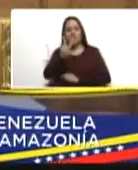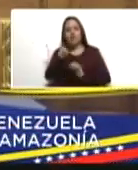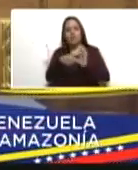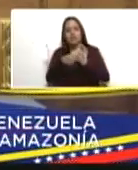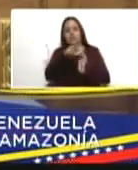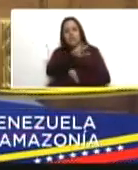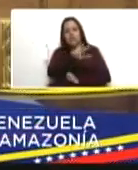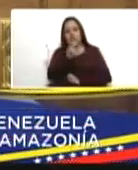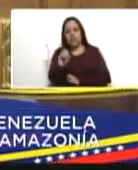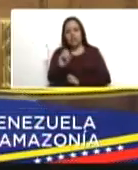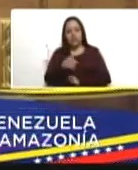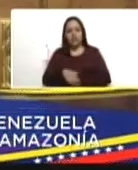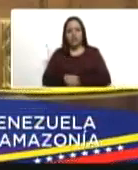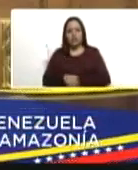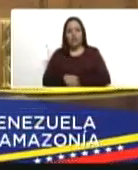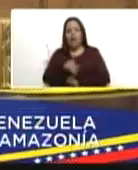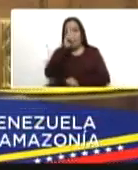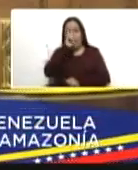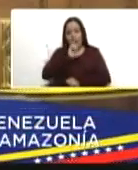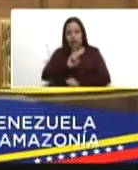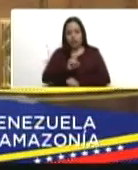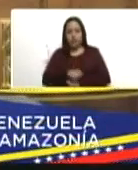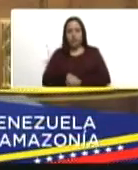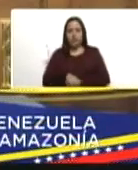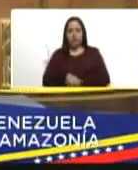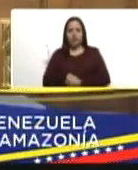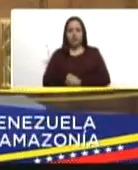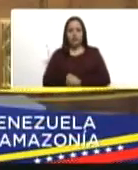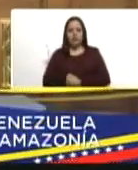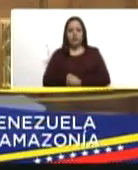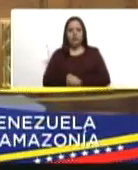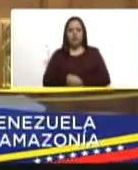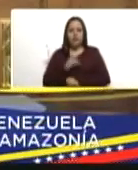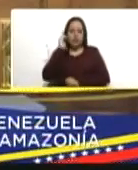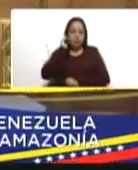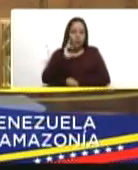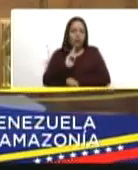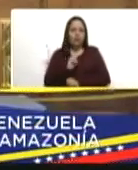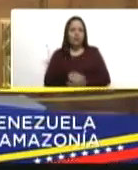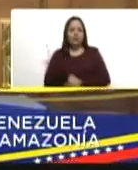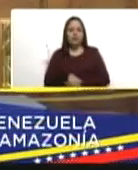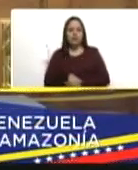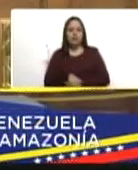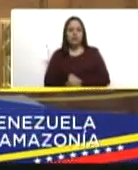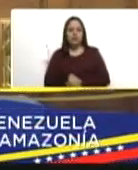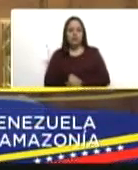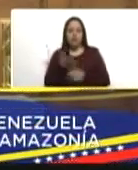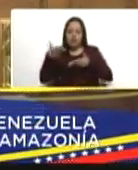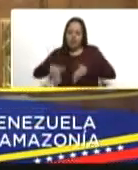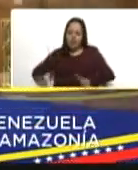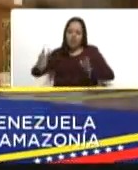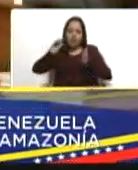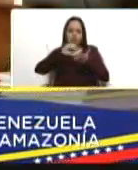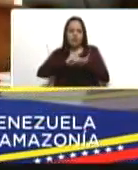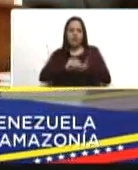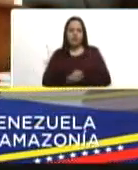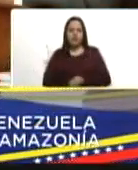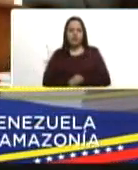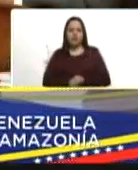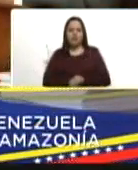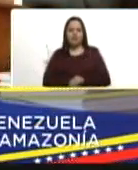2030 el año en que Bolívar resucita y